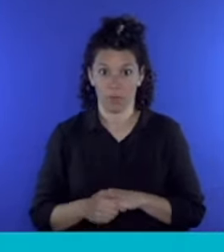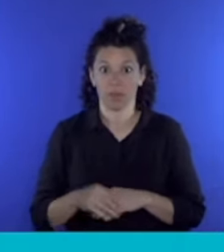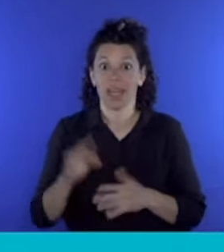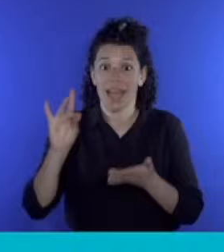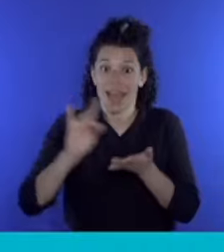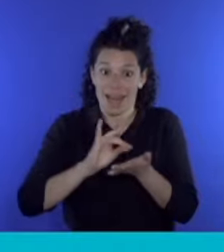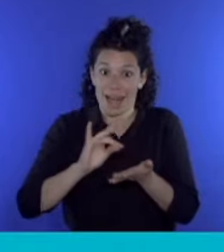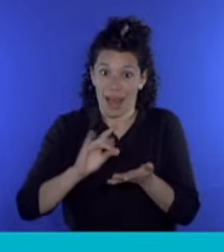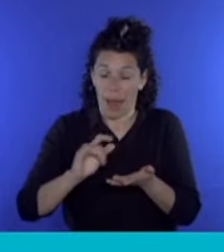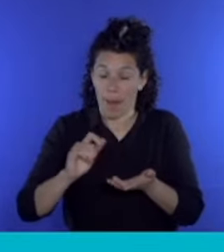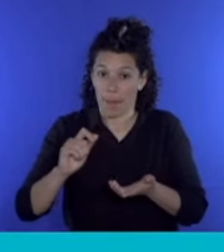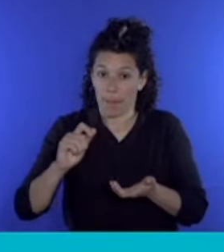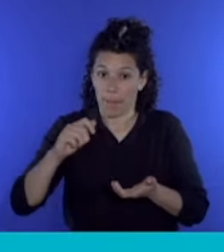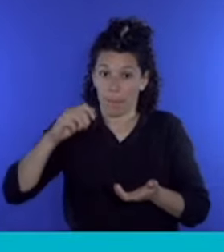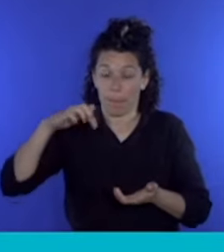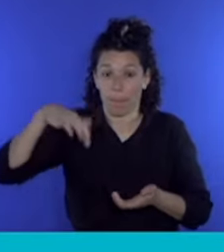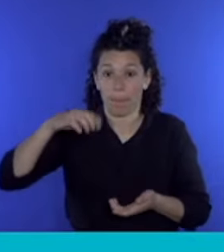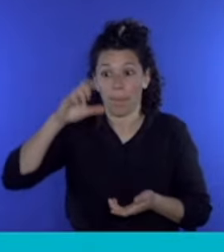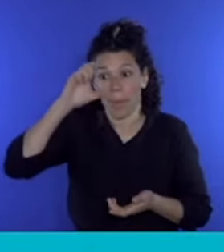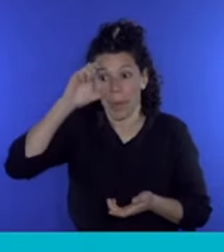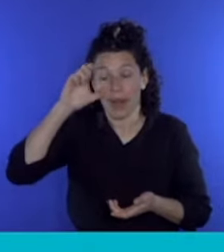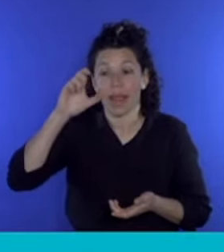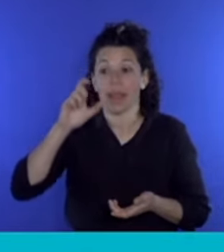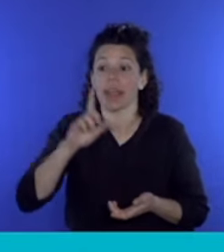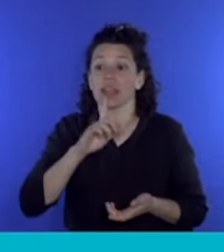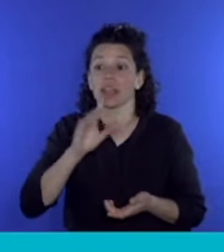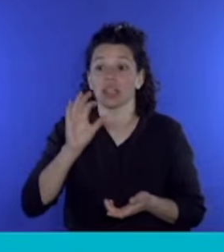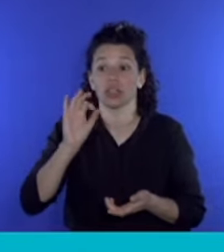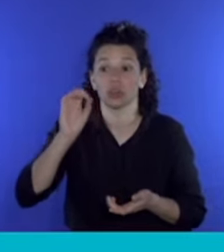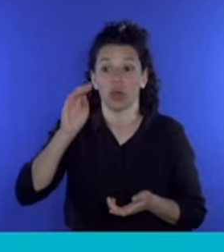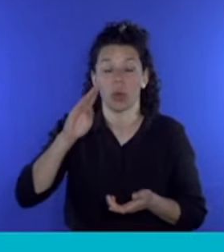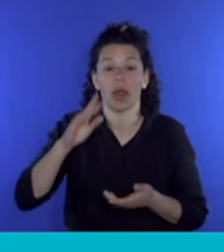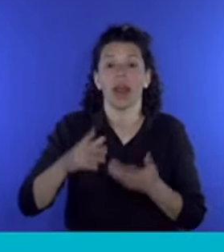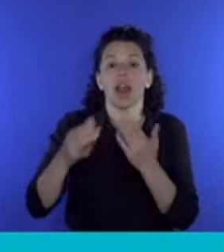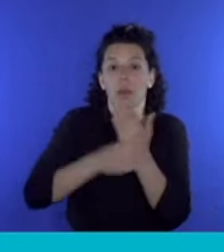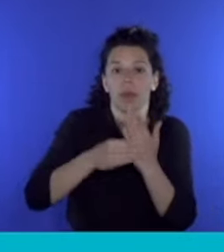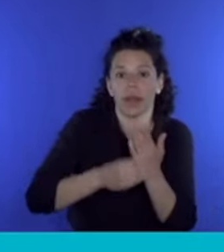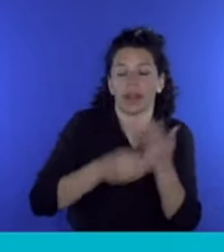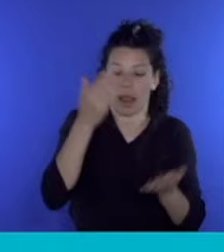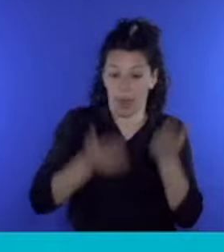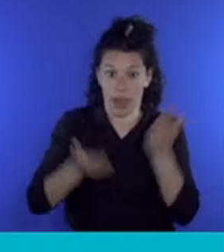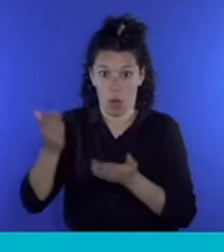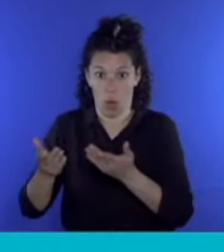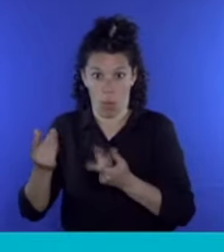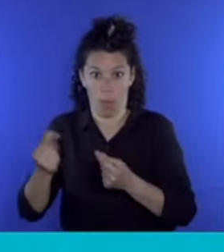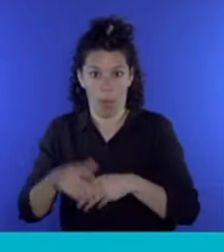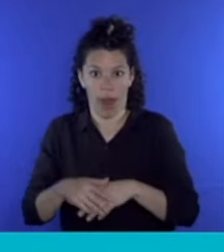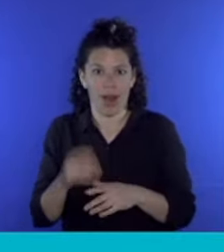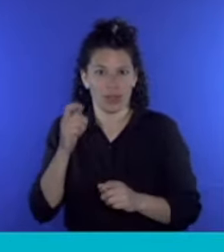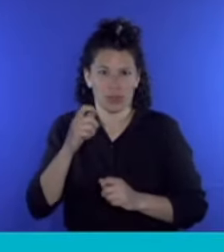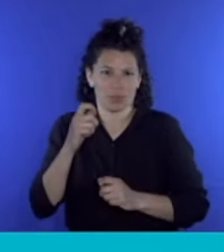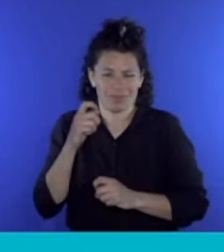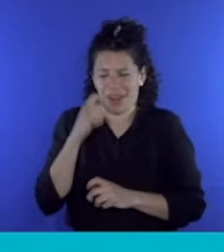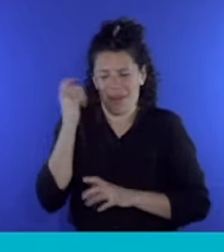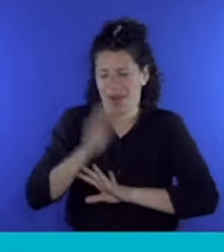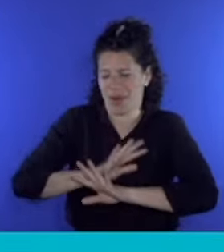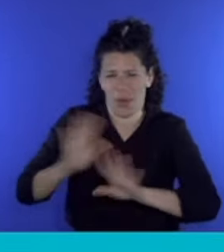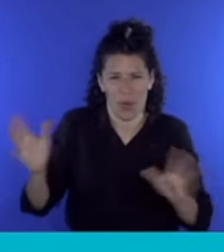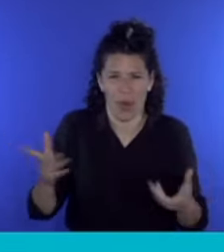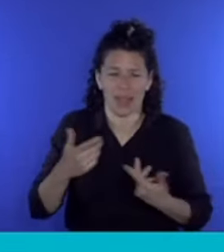petelo su ministra les niega los alimentos a los comedores populares bueno es una vergüenza habla de una